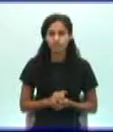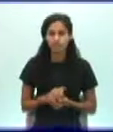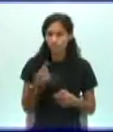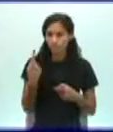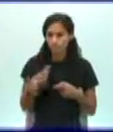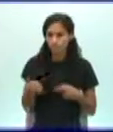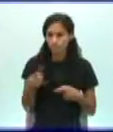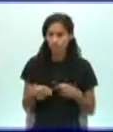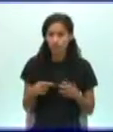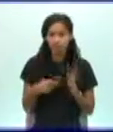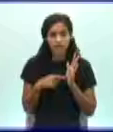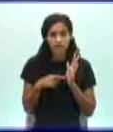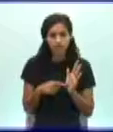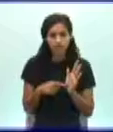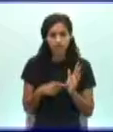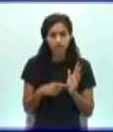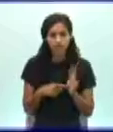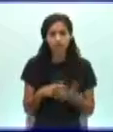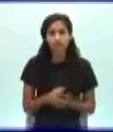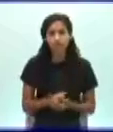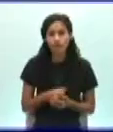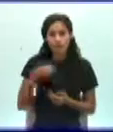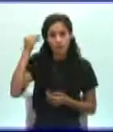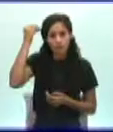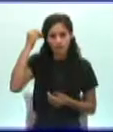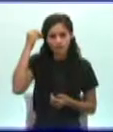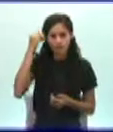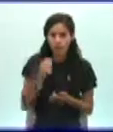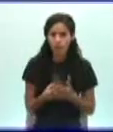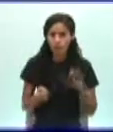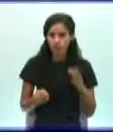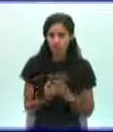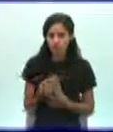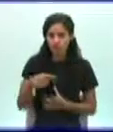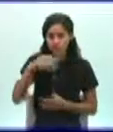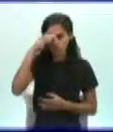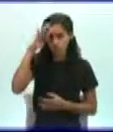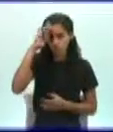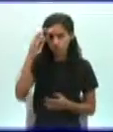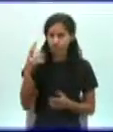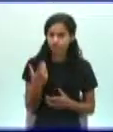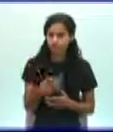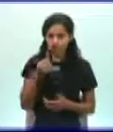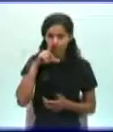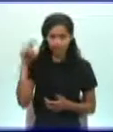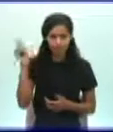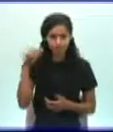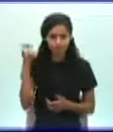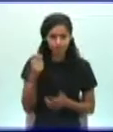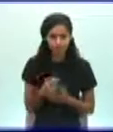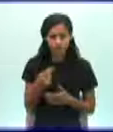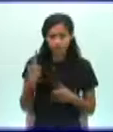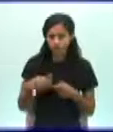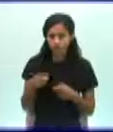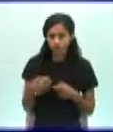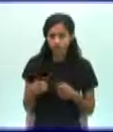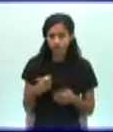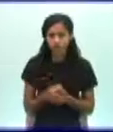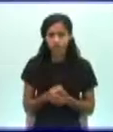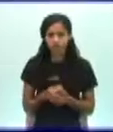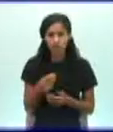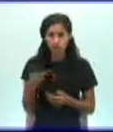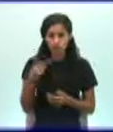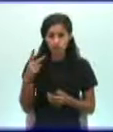Otros representantes del pensamiento fundacional cubano se encuentran Carlos Manuel de Céspedes, Ignacio